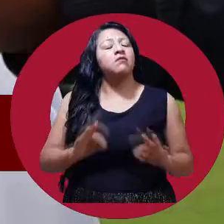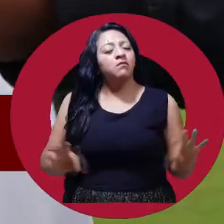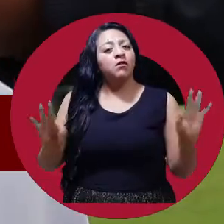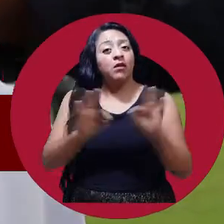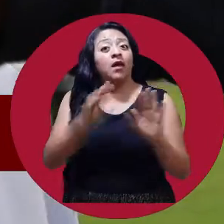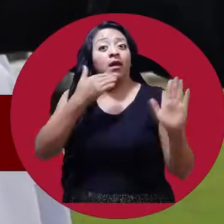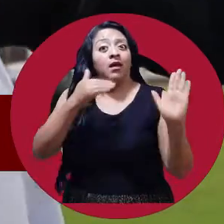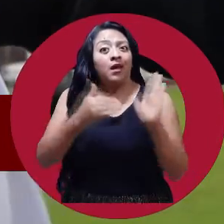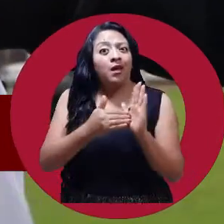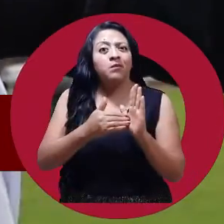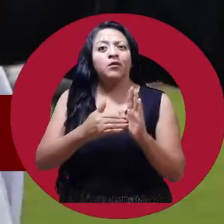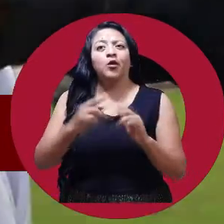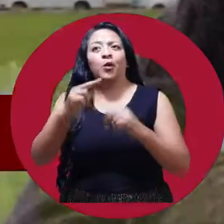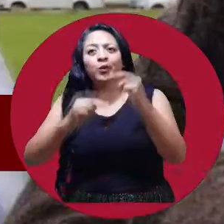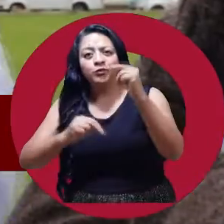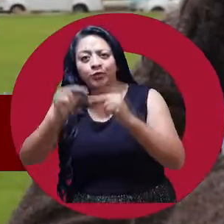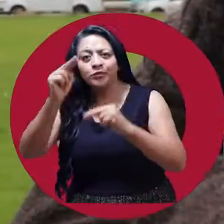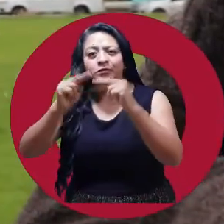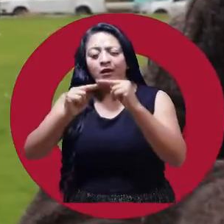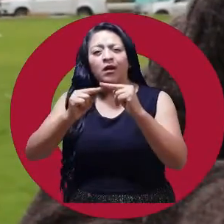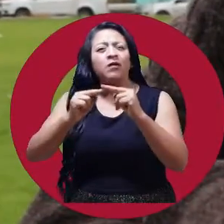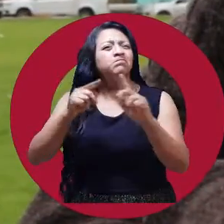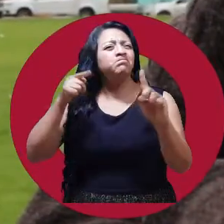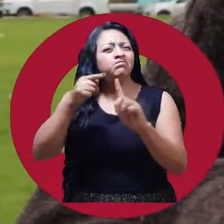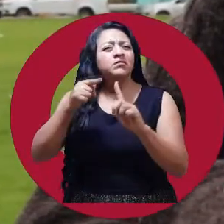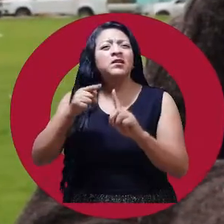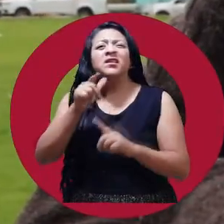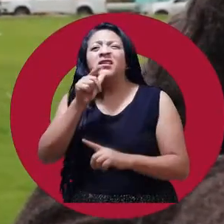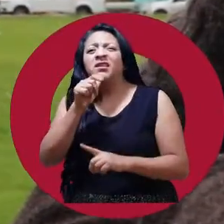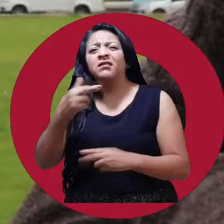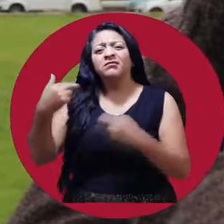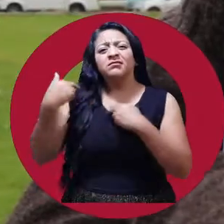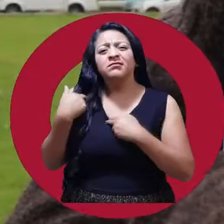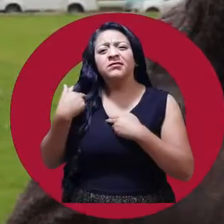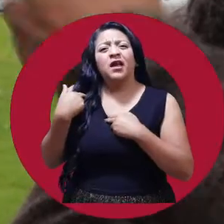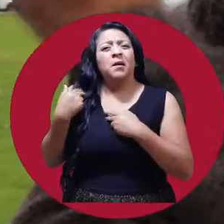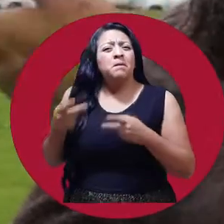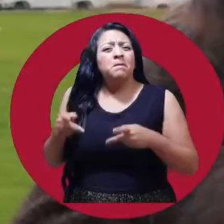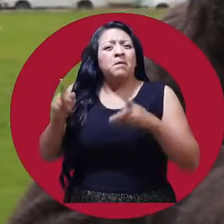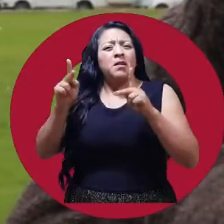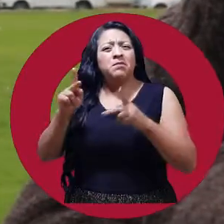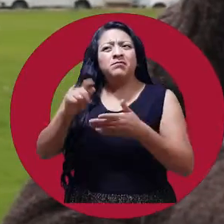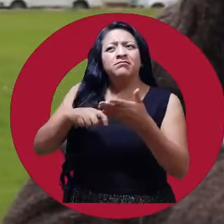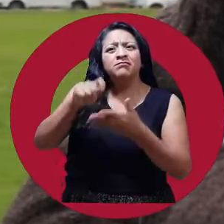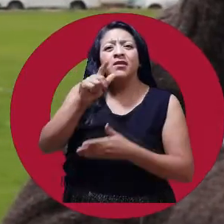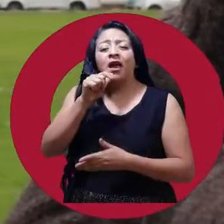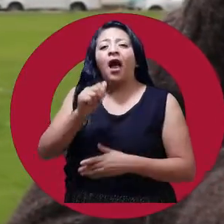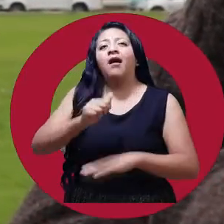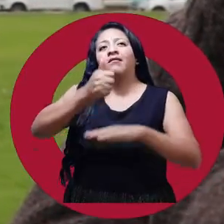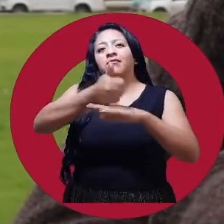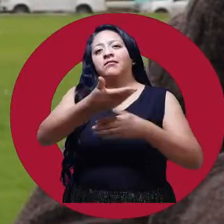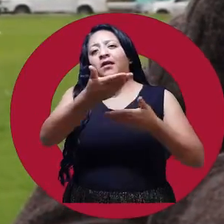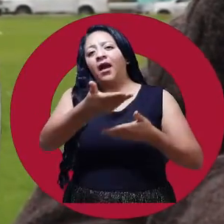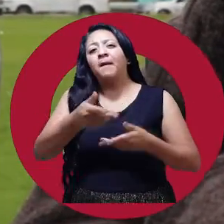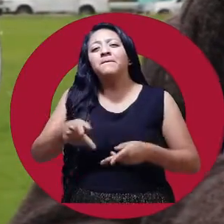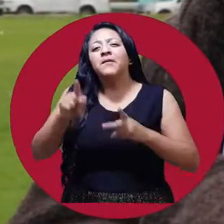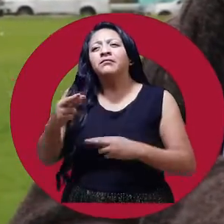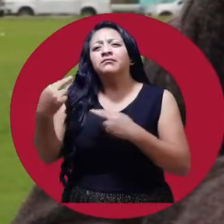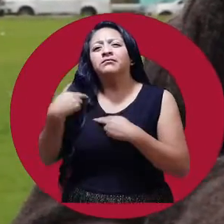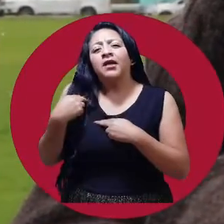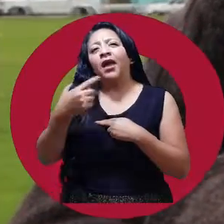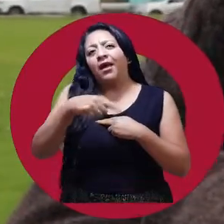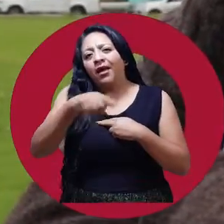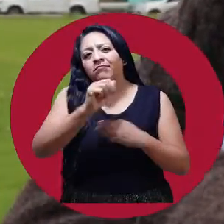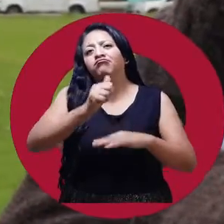ejemplo, tema construcción. ¿Pero quién va a autorizar la construcción? El cabildo. ¿Quién va a cobrar el permiso de construcción?